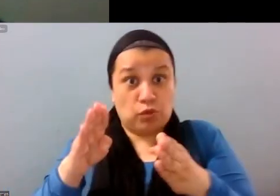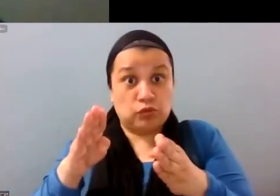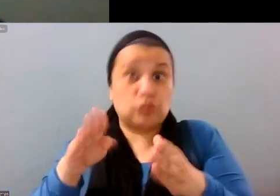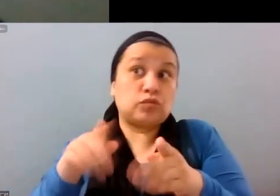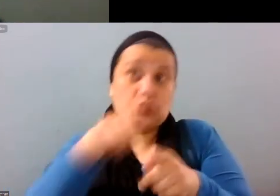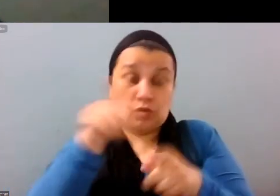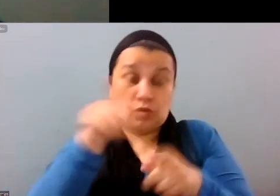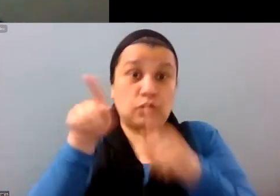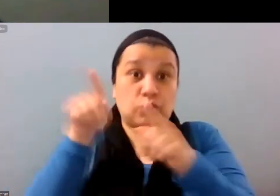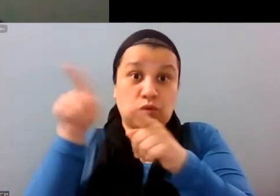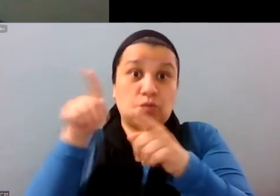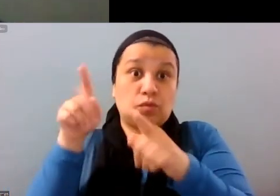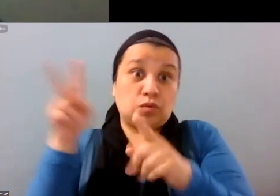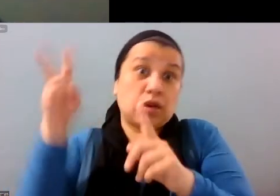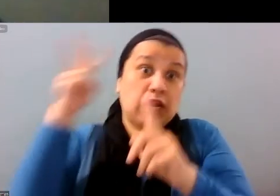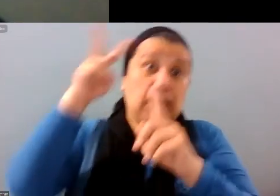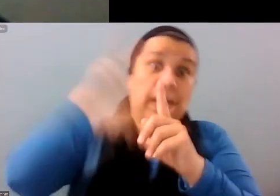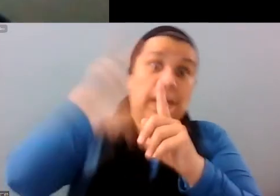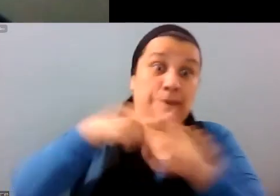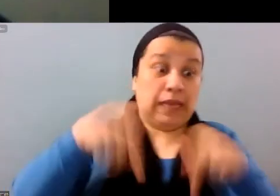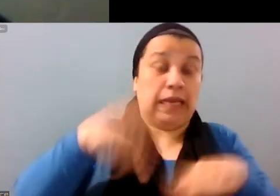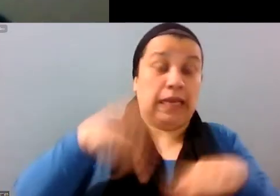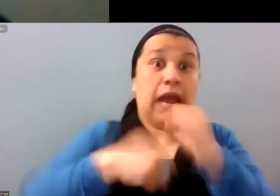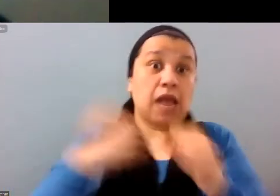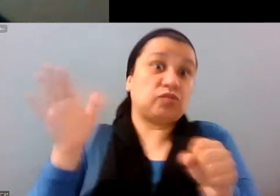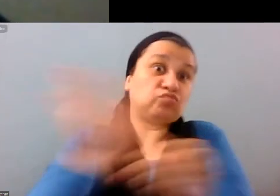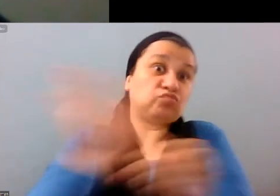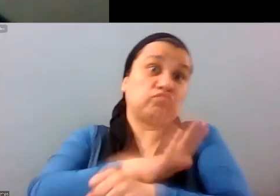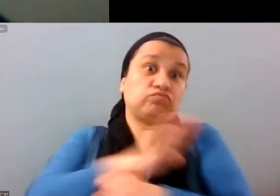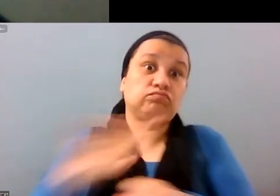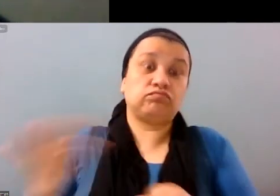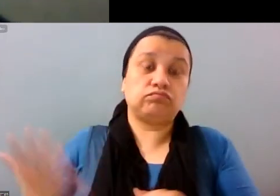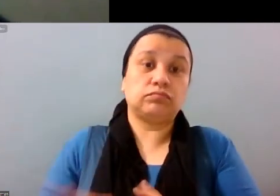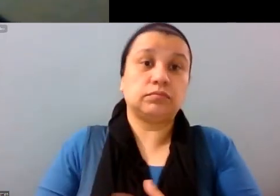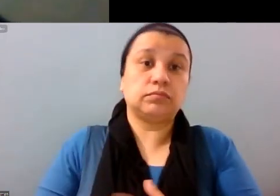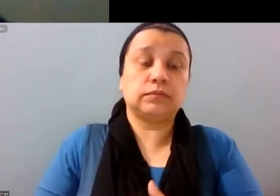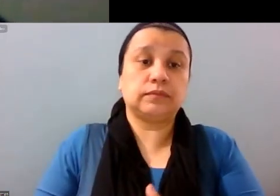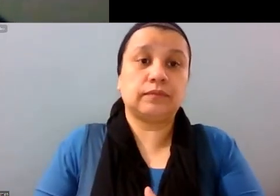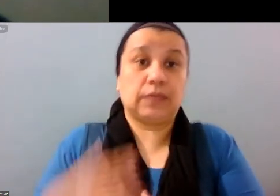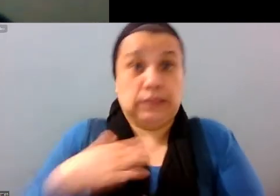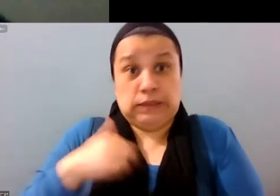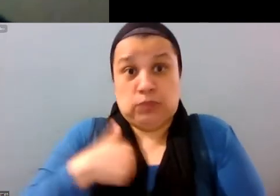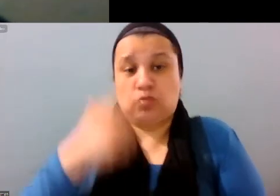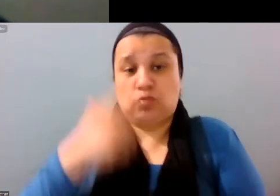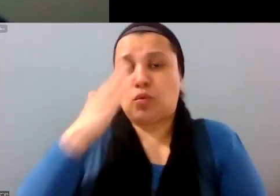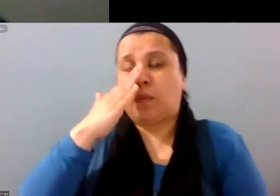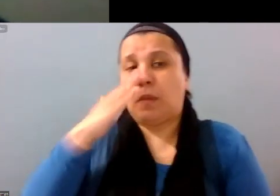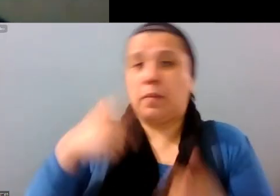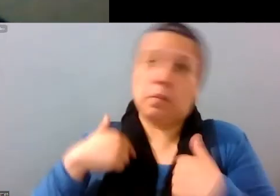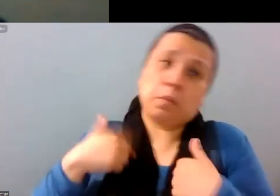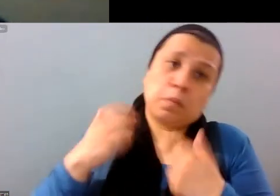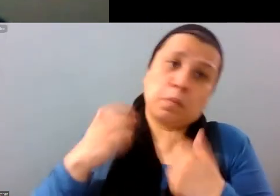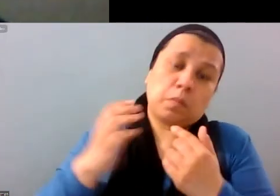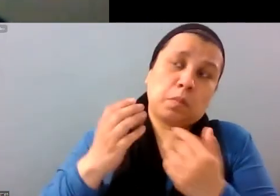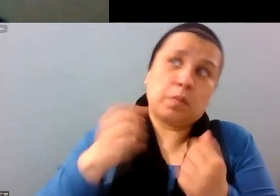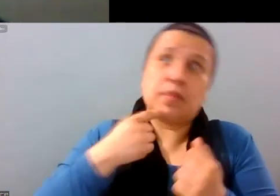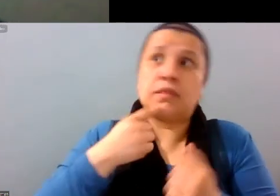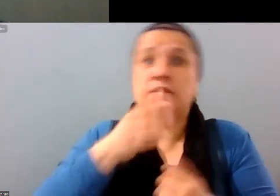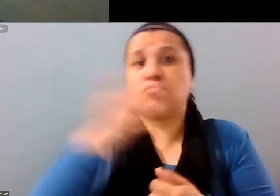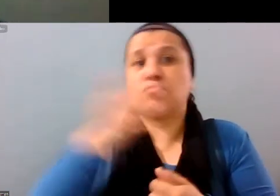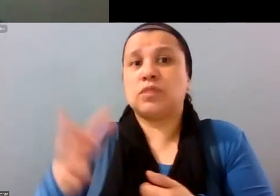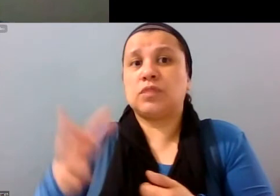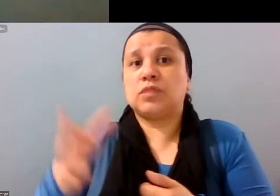implementado durante todo este año como madre podría este tal vez este recomendar en el